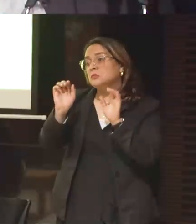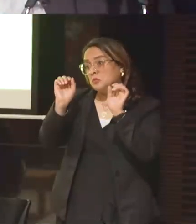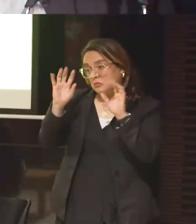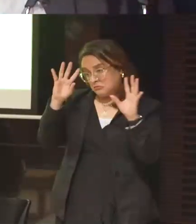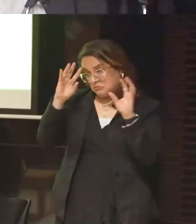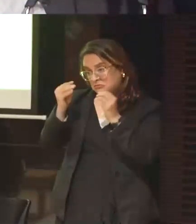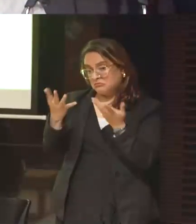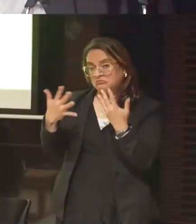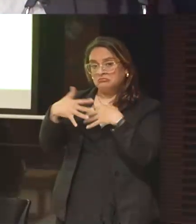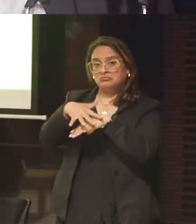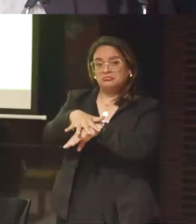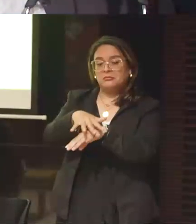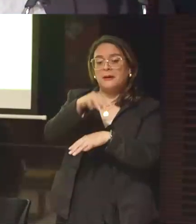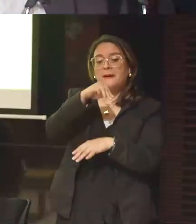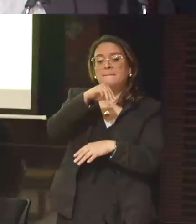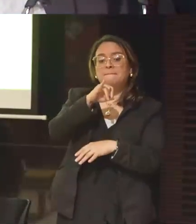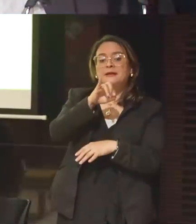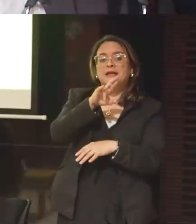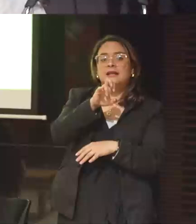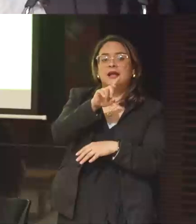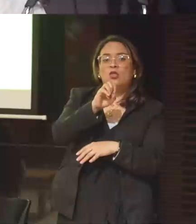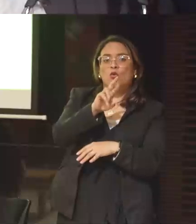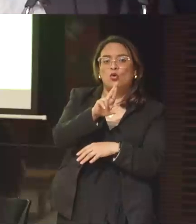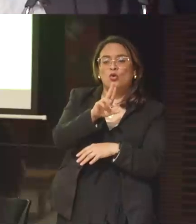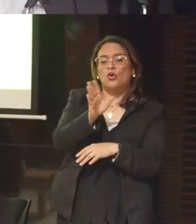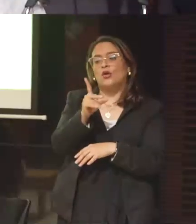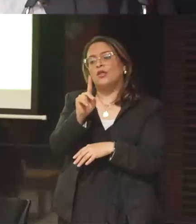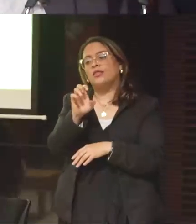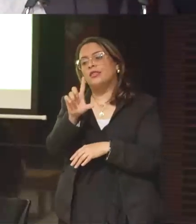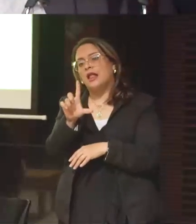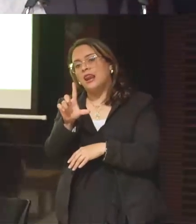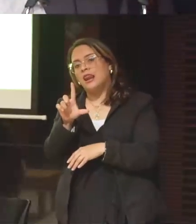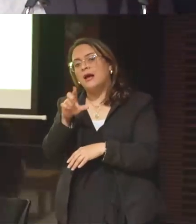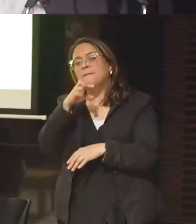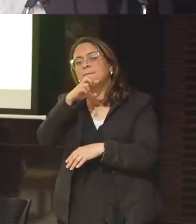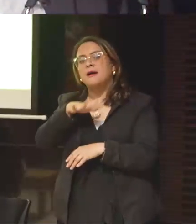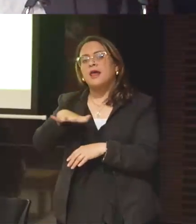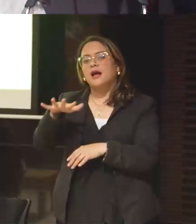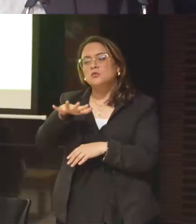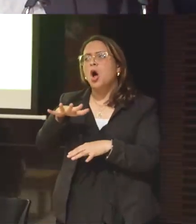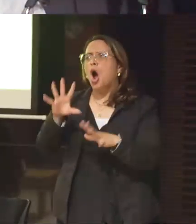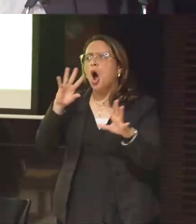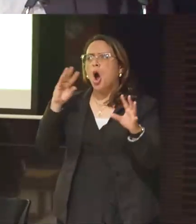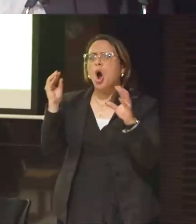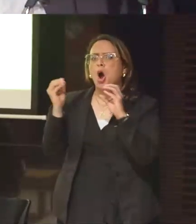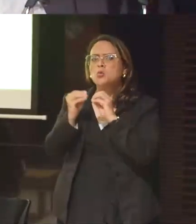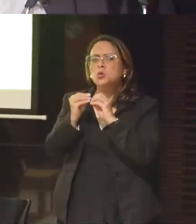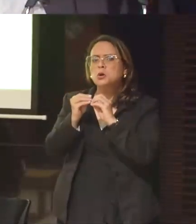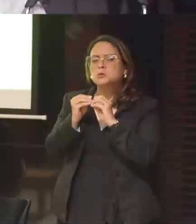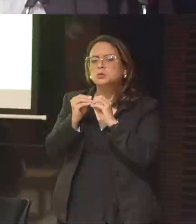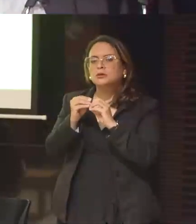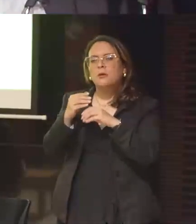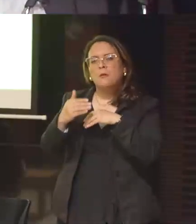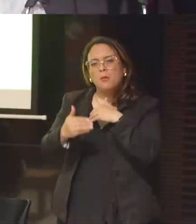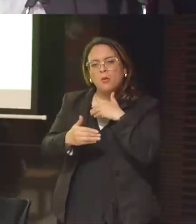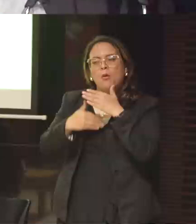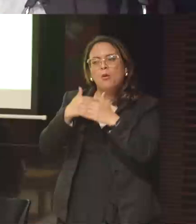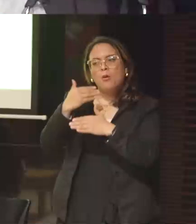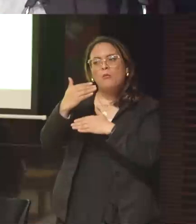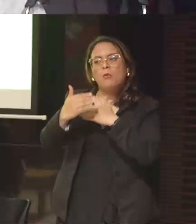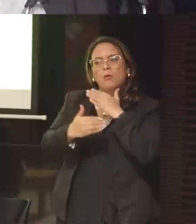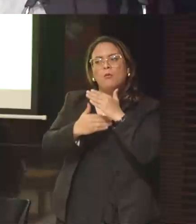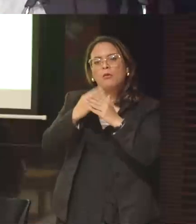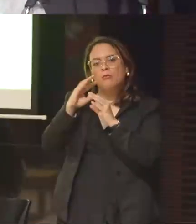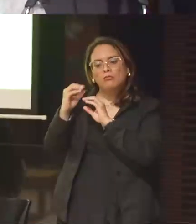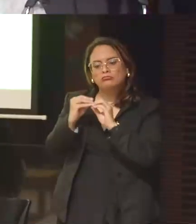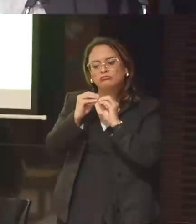y ahí nos vemos todos reflejados. Eso es una cosa que hemos ido aprendiendo progresivamente, y como